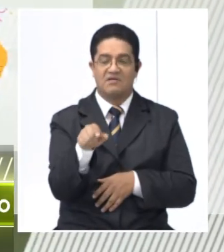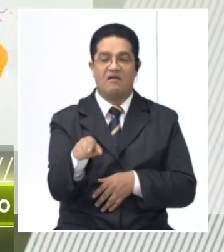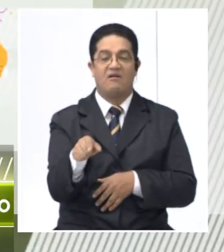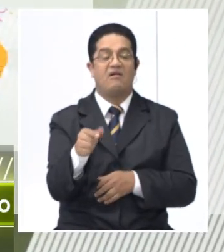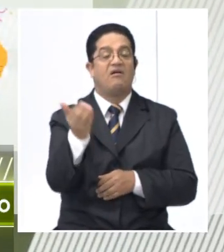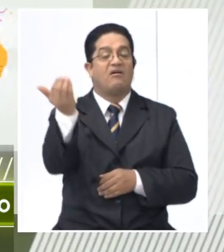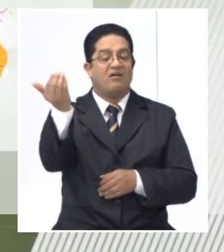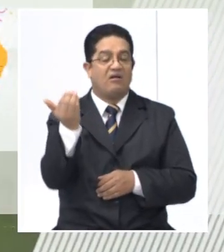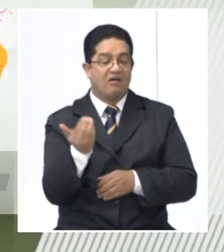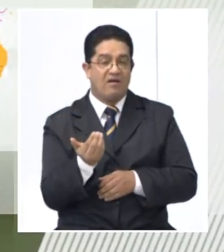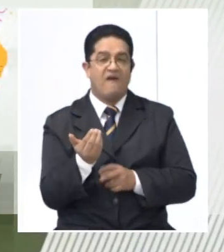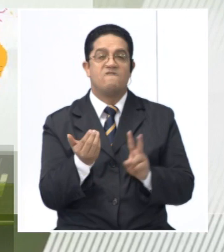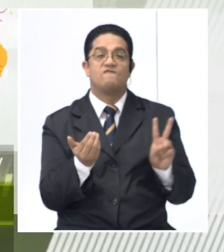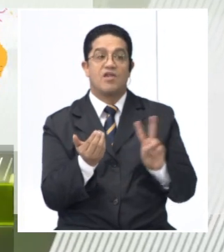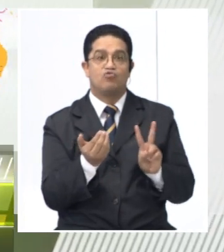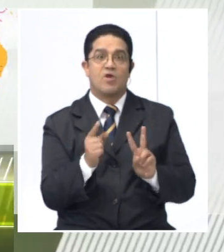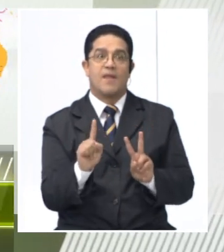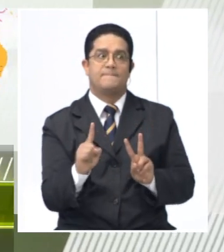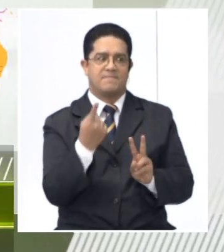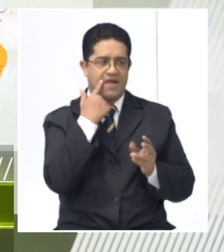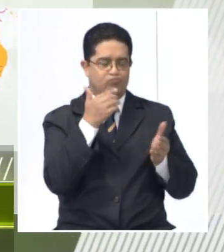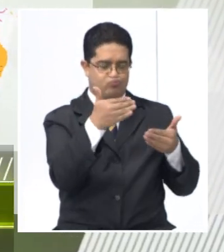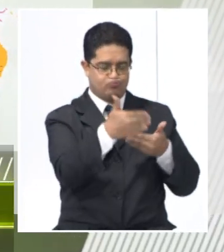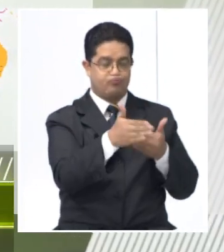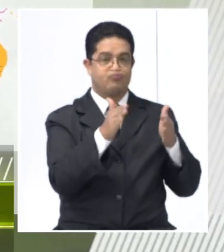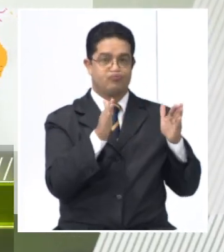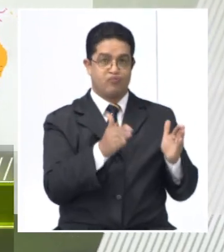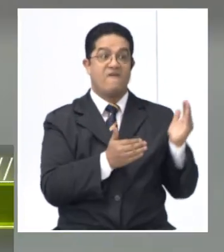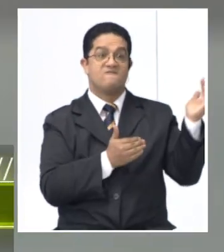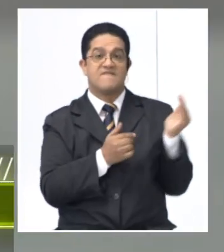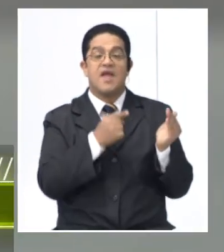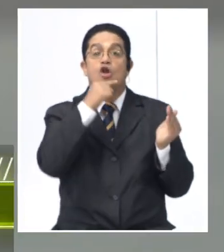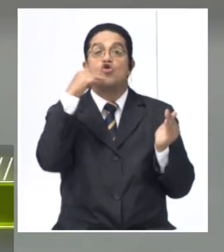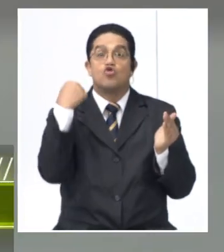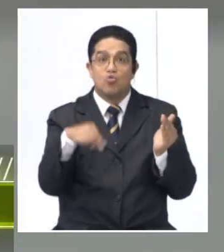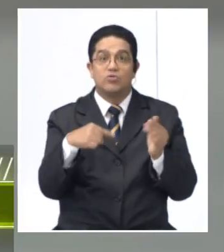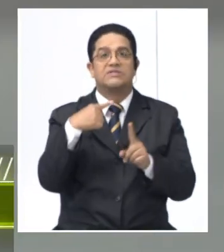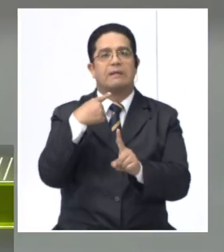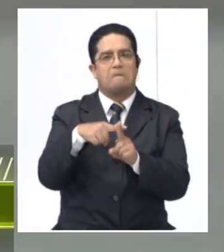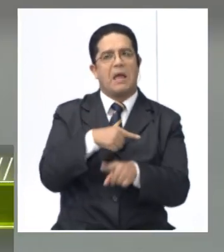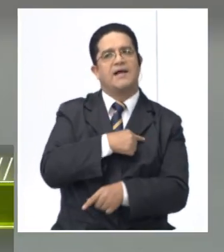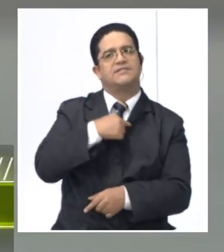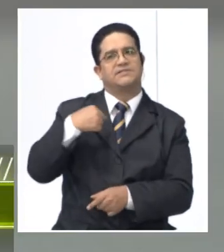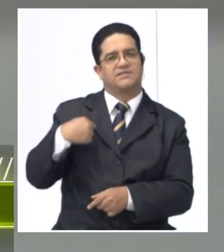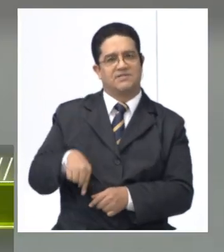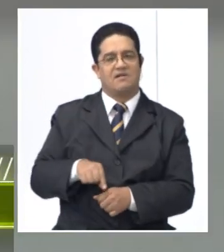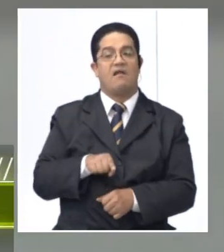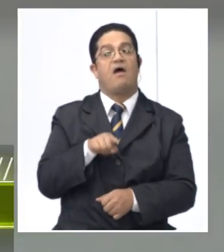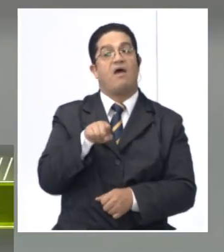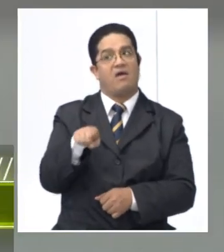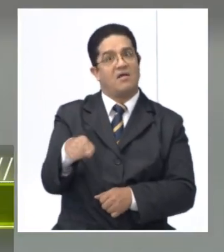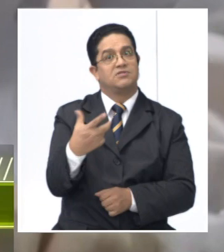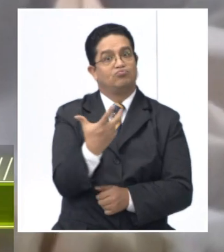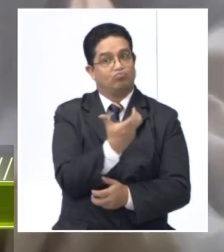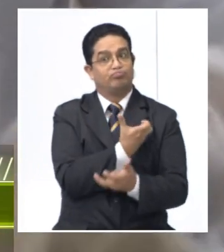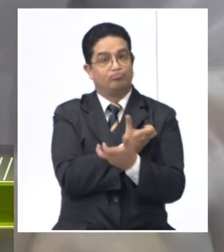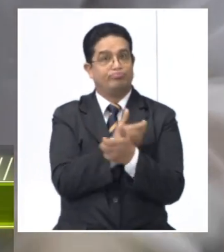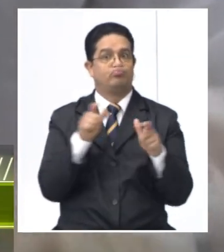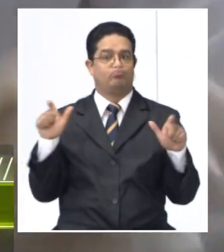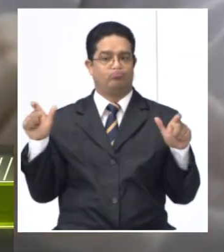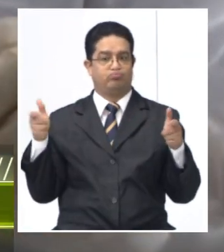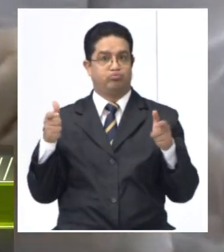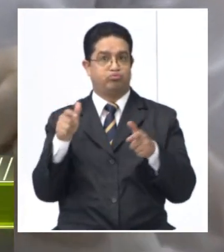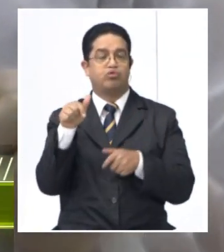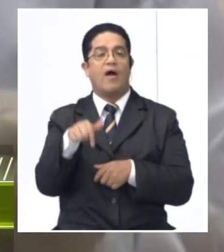al país el primer lote de vacunas provenientes de Rusia y China. Esto disminuyó los casos de coronavirus en